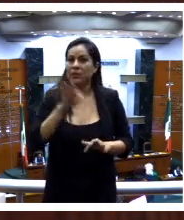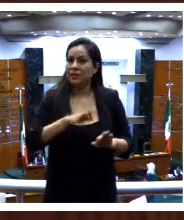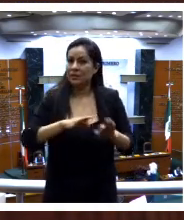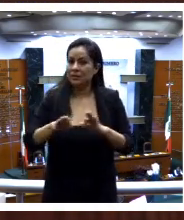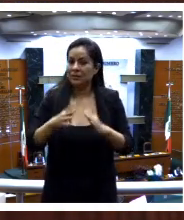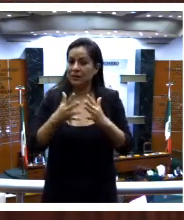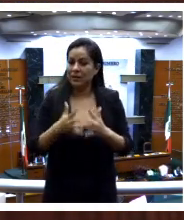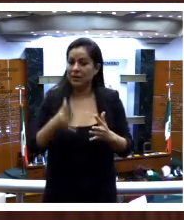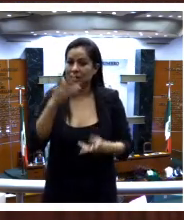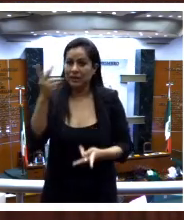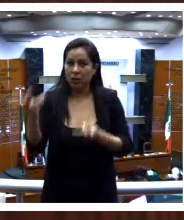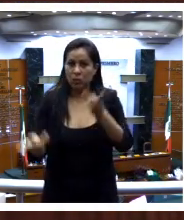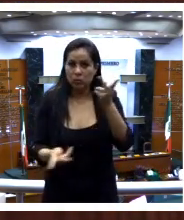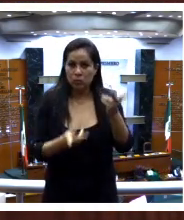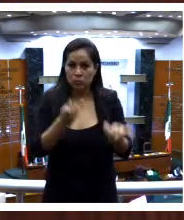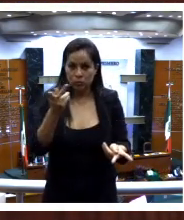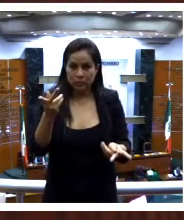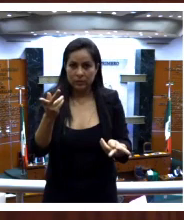trabajo de consulta.